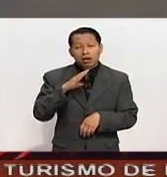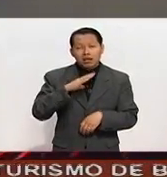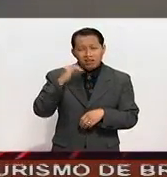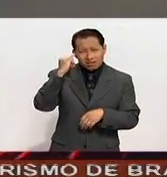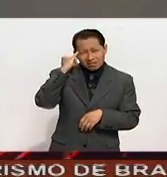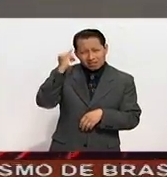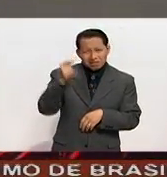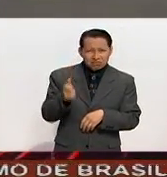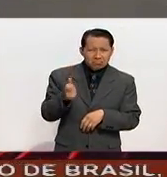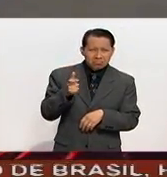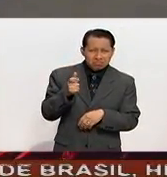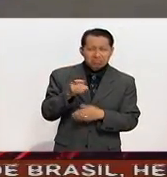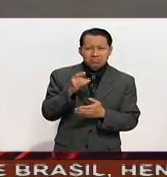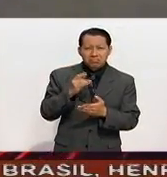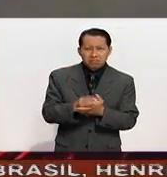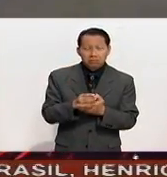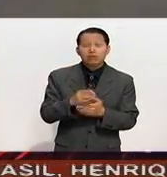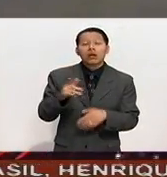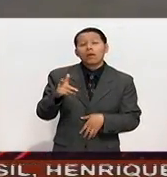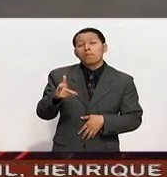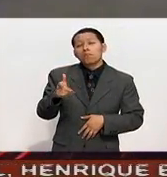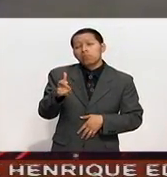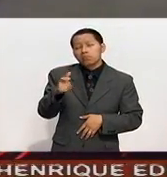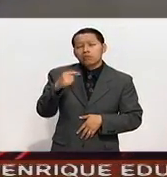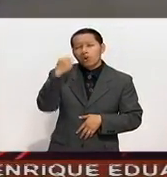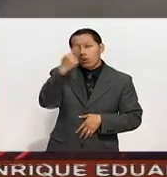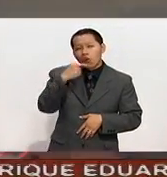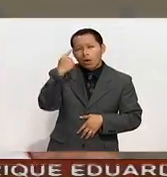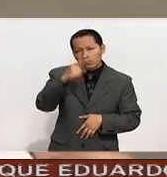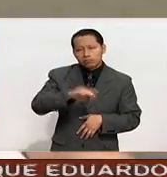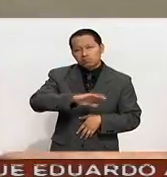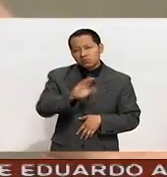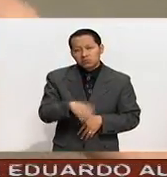ideológico. Después de ser baleada, murió horas después.